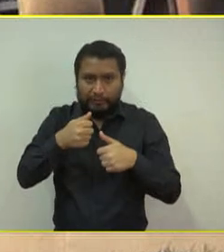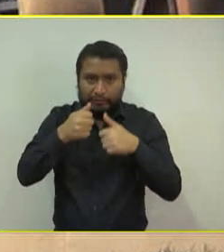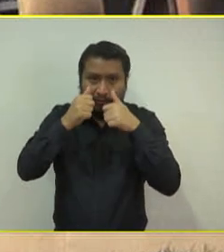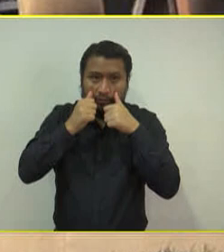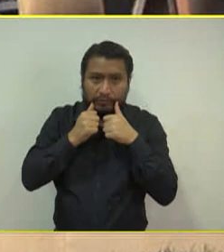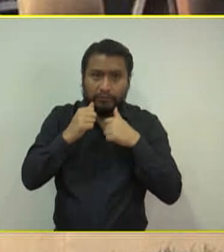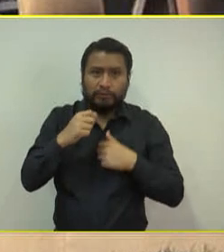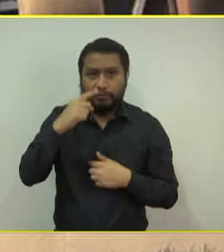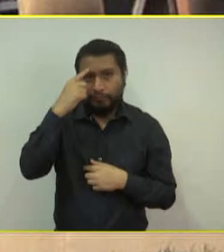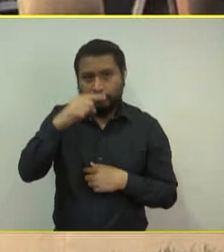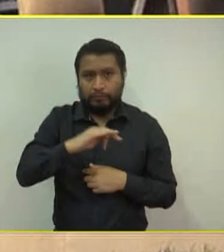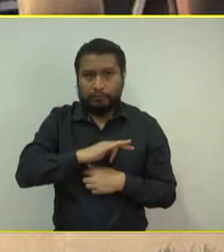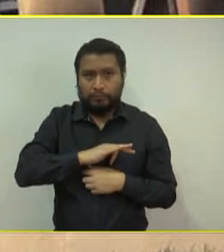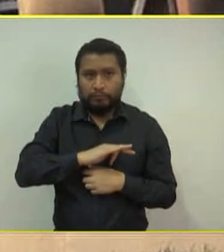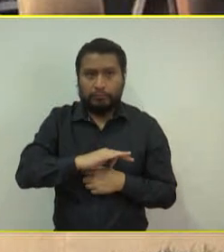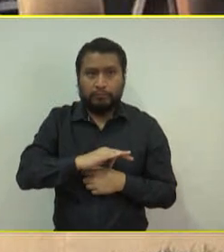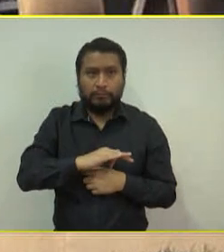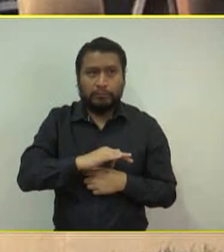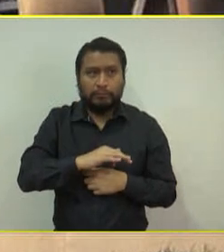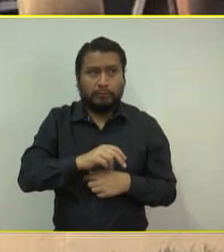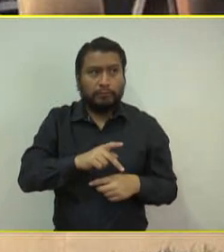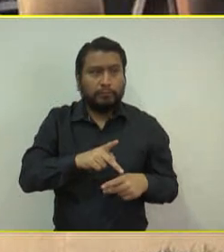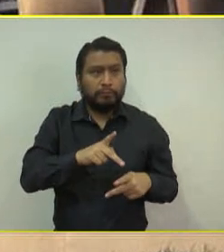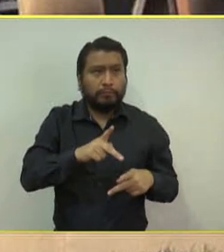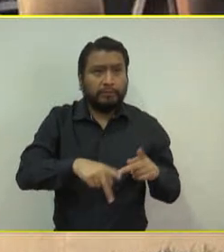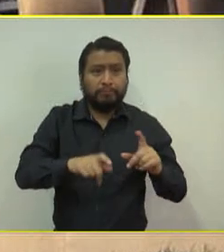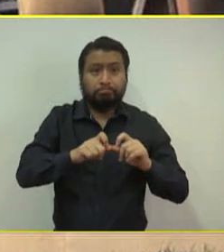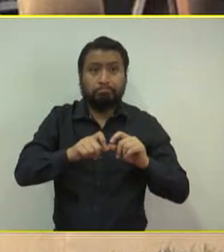de la microbiota.